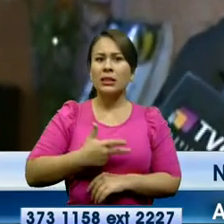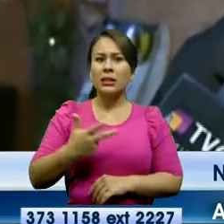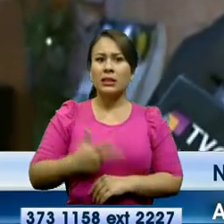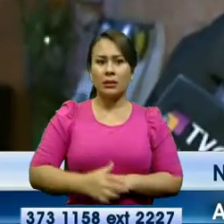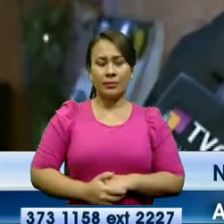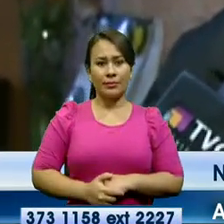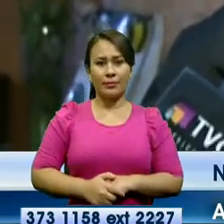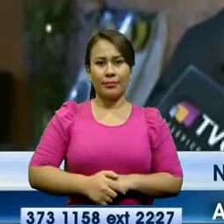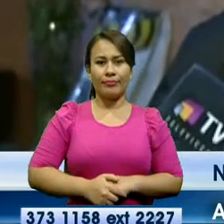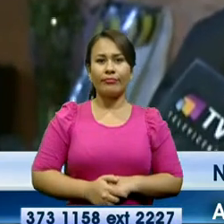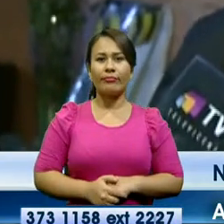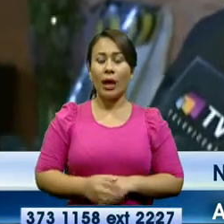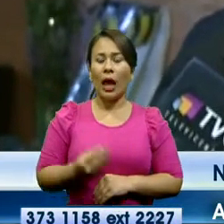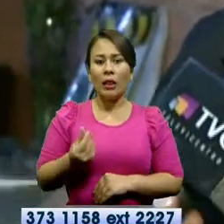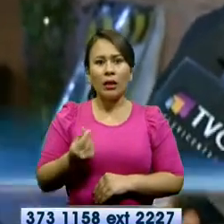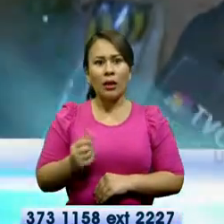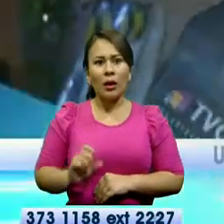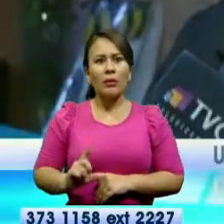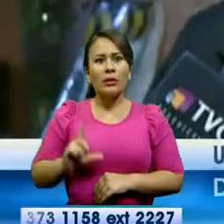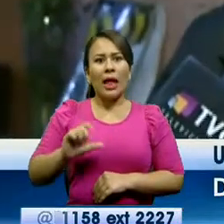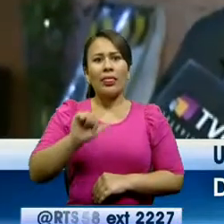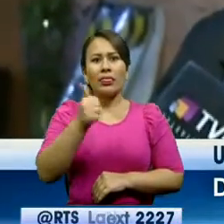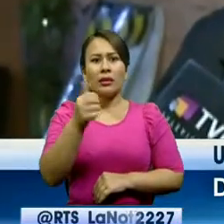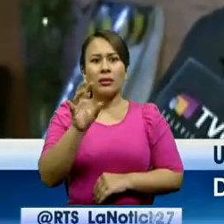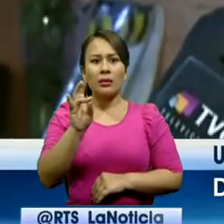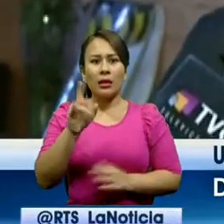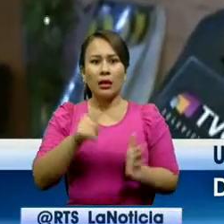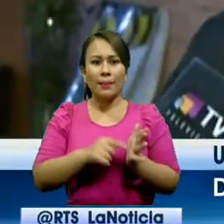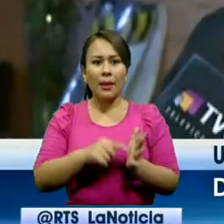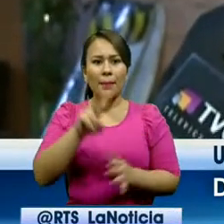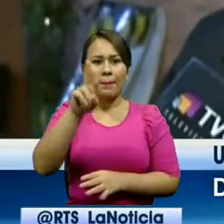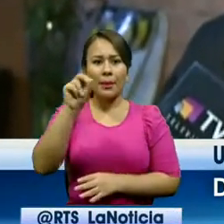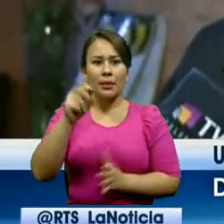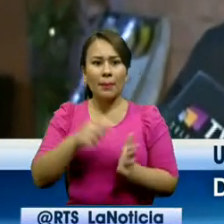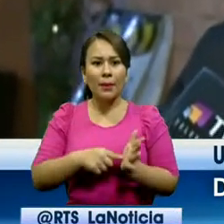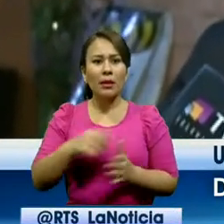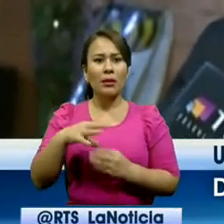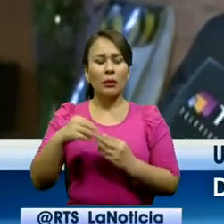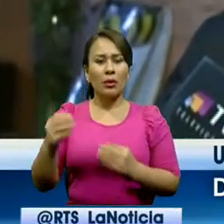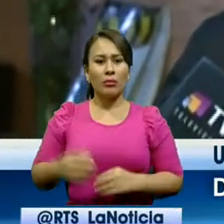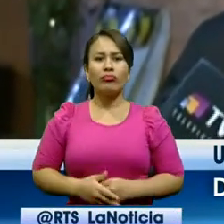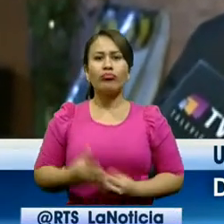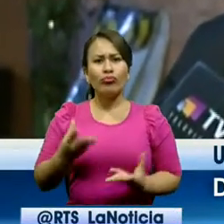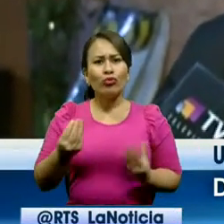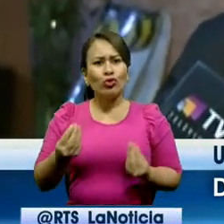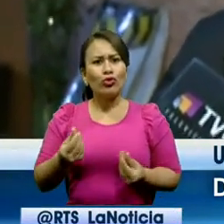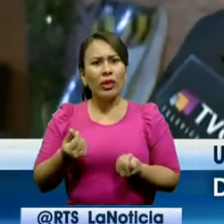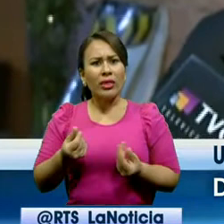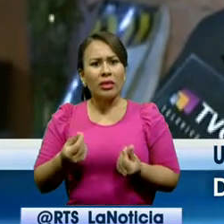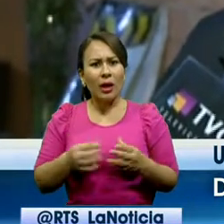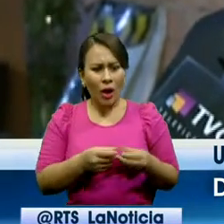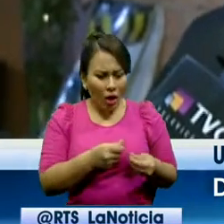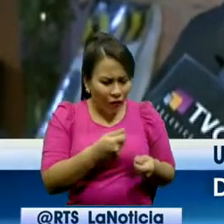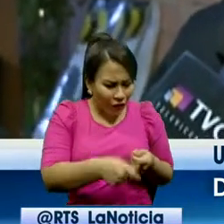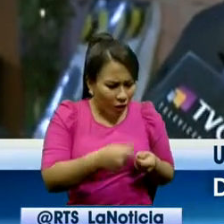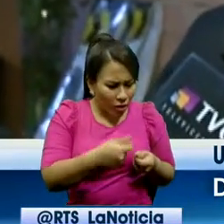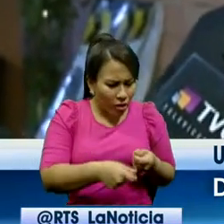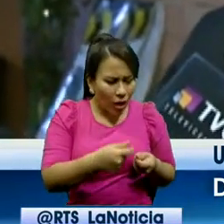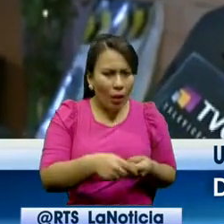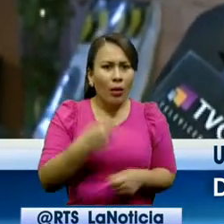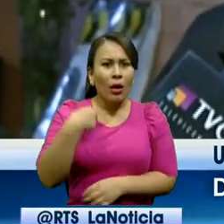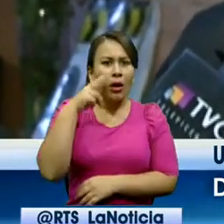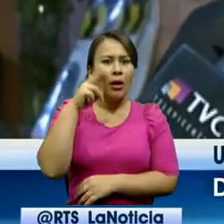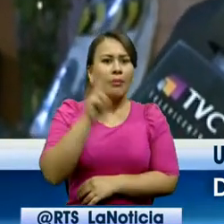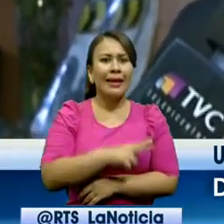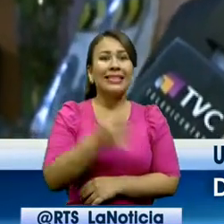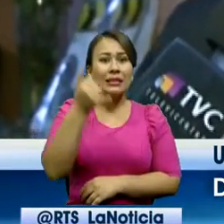de sumas fuertes, estos de 17,000, $20,000, así como dinero en efectivo. Tenemos también todos